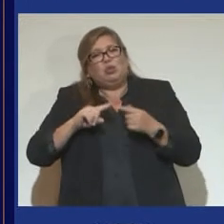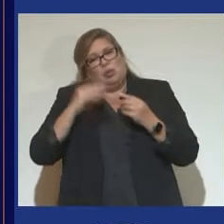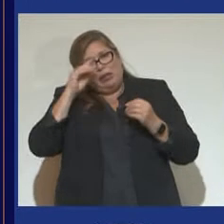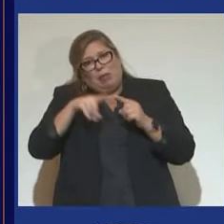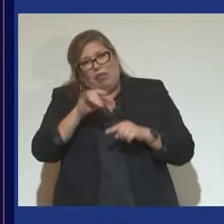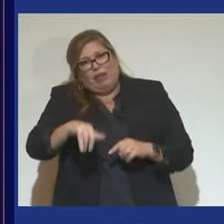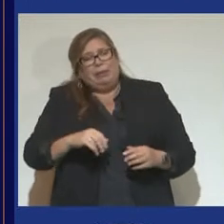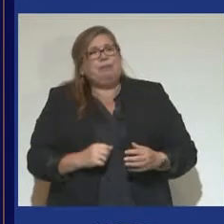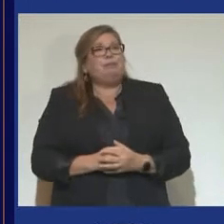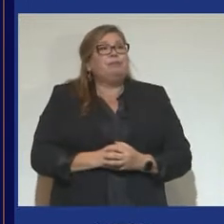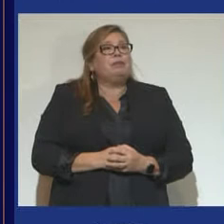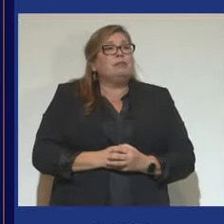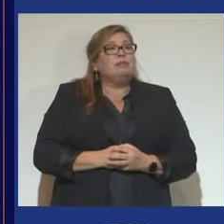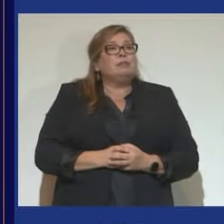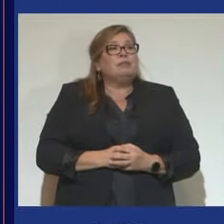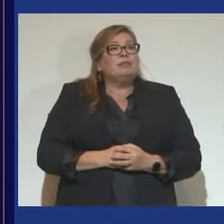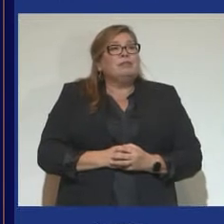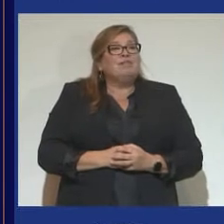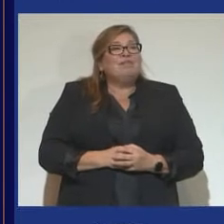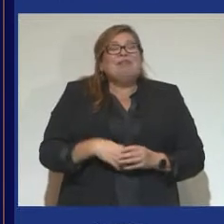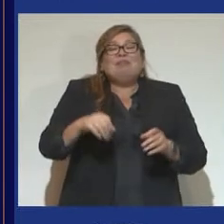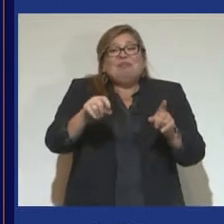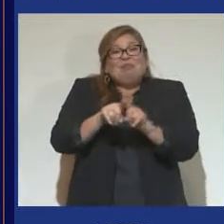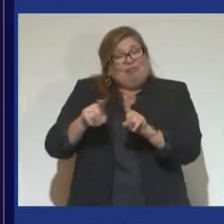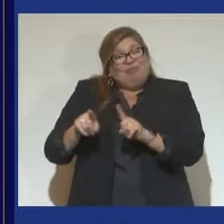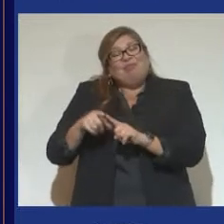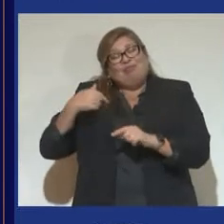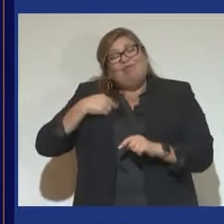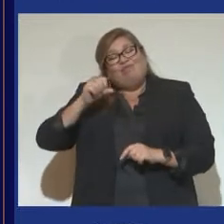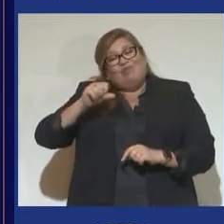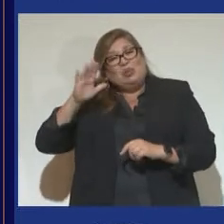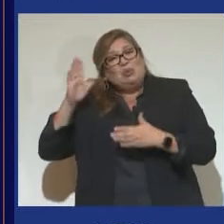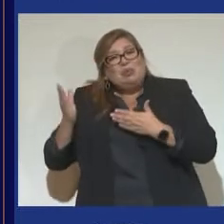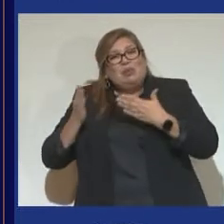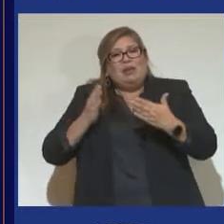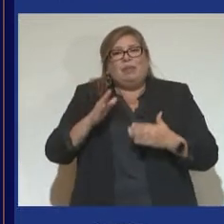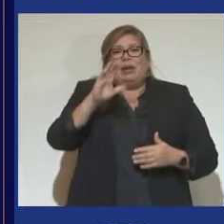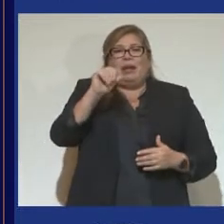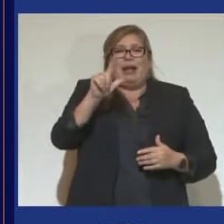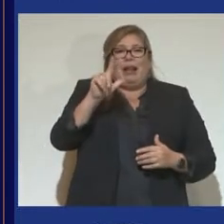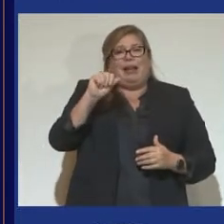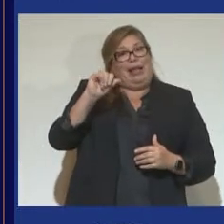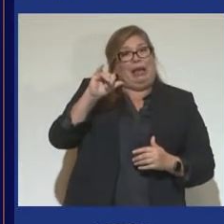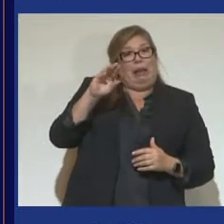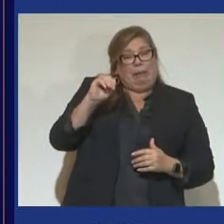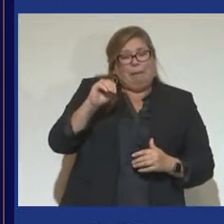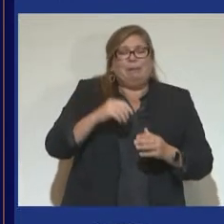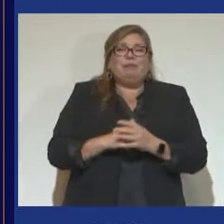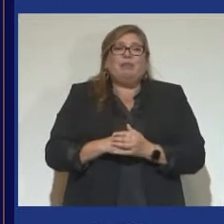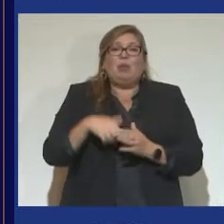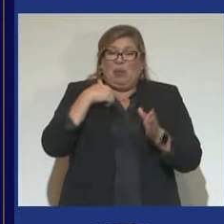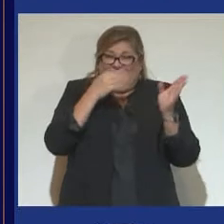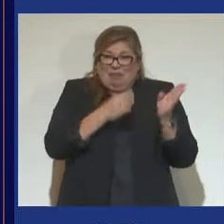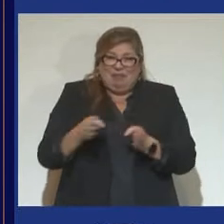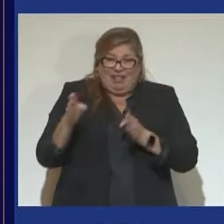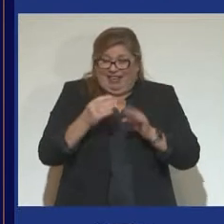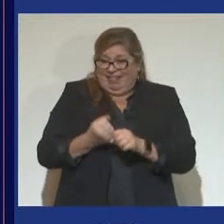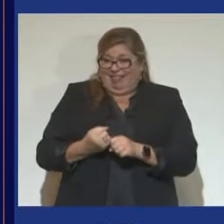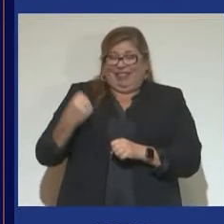esto y íbamos a poder traer otra vez que james que es un programa que lamentablemente se fue